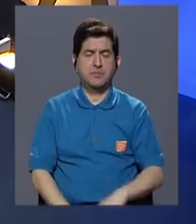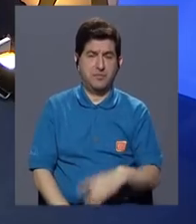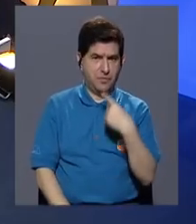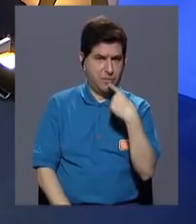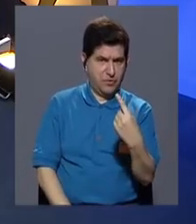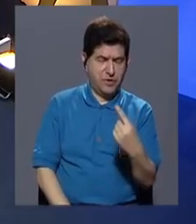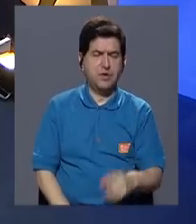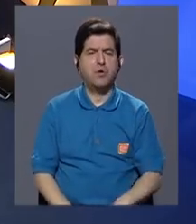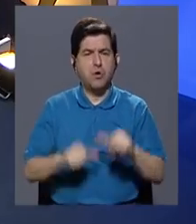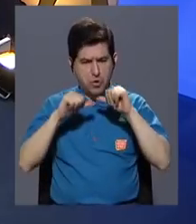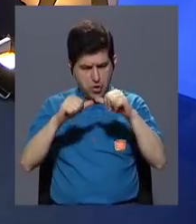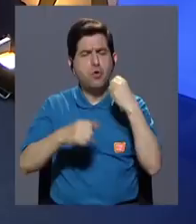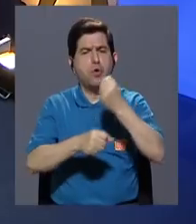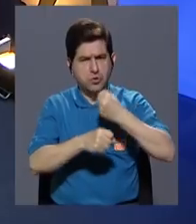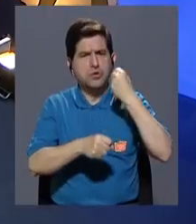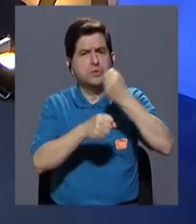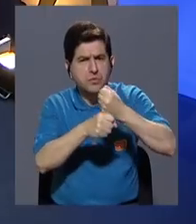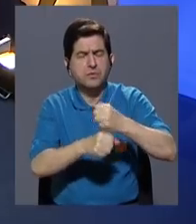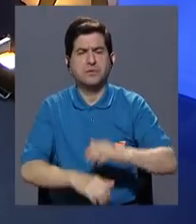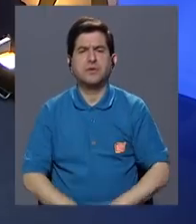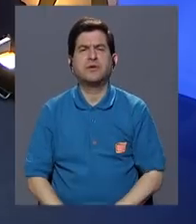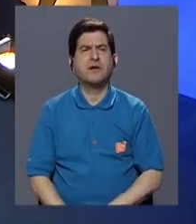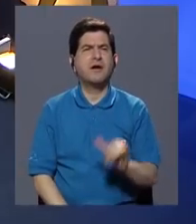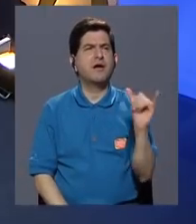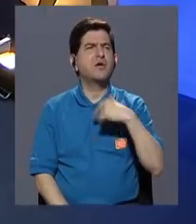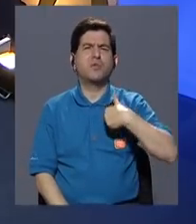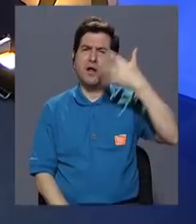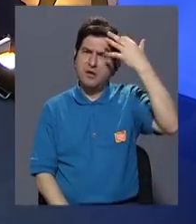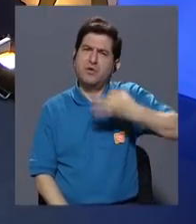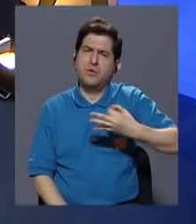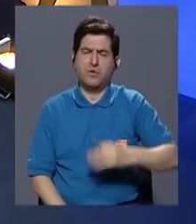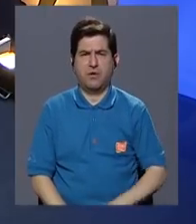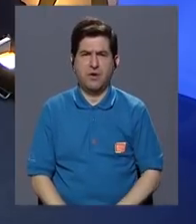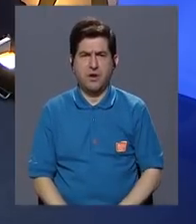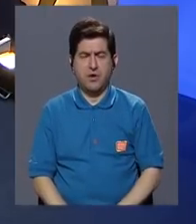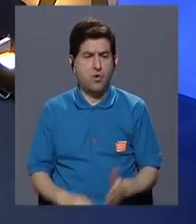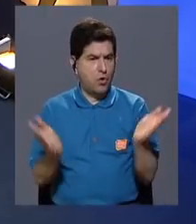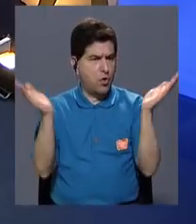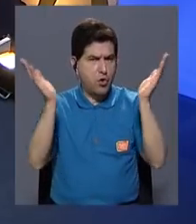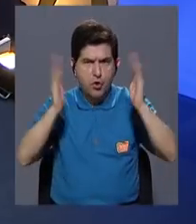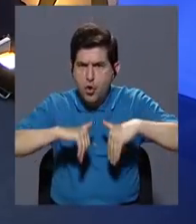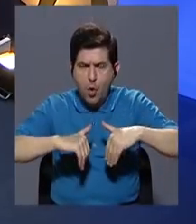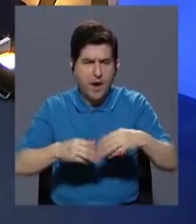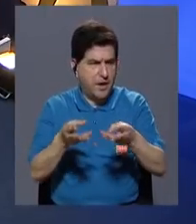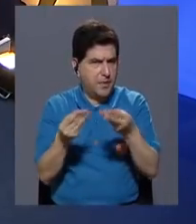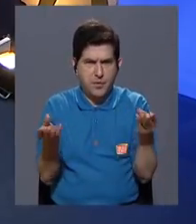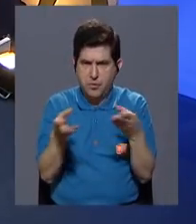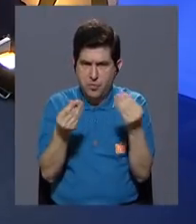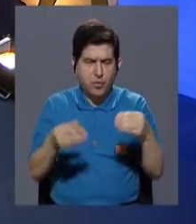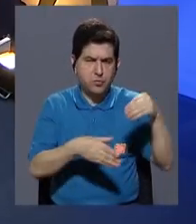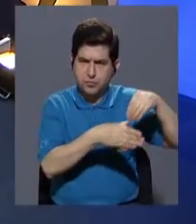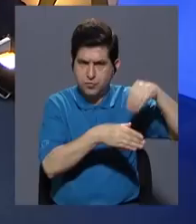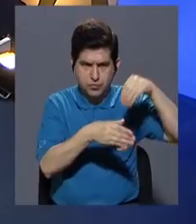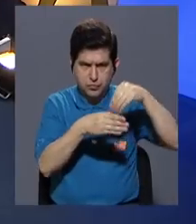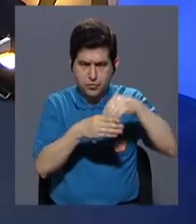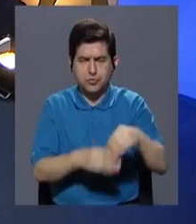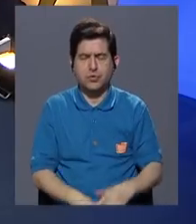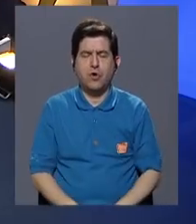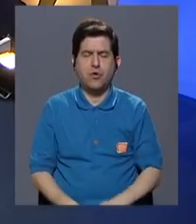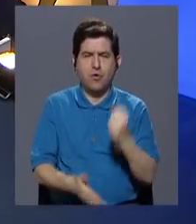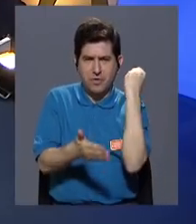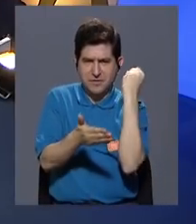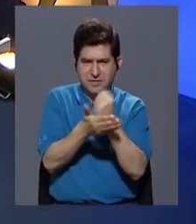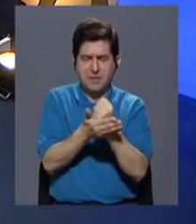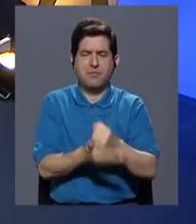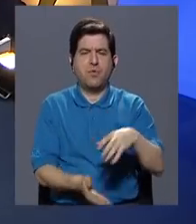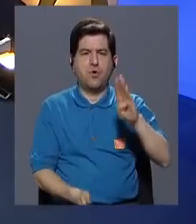época como decir lo que todavía se sigue claro también yo creo que aunque no existe aunque no estamos produciendo contenidos